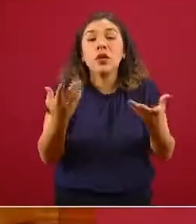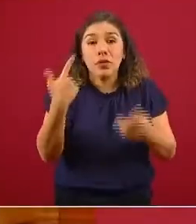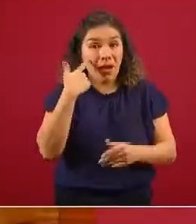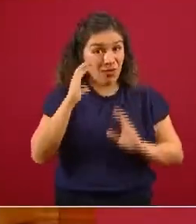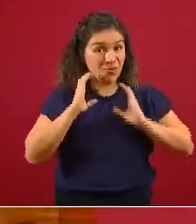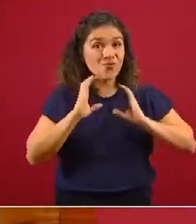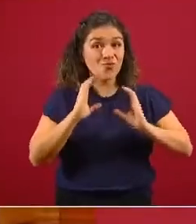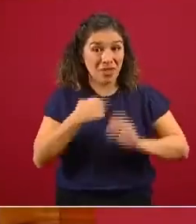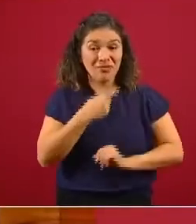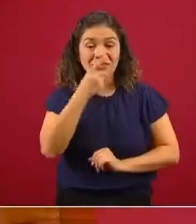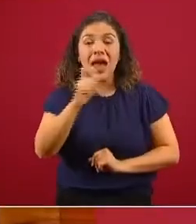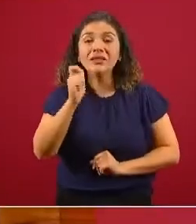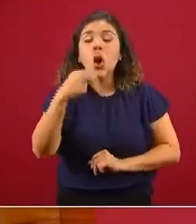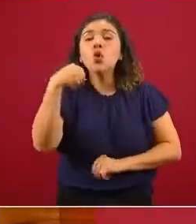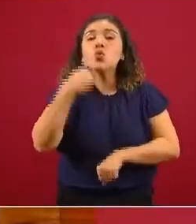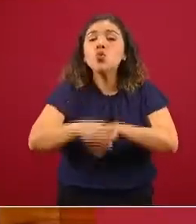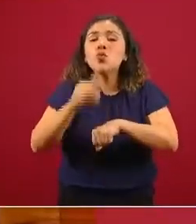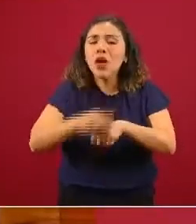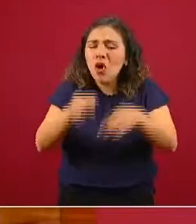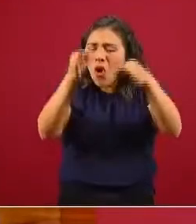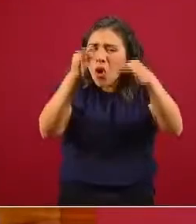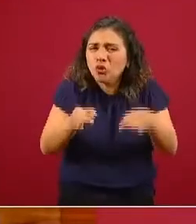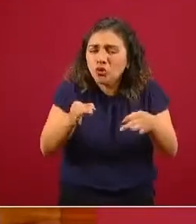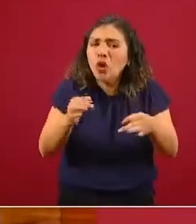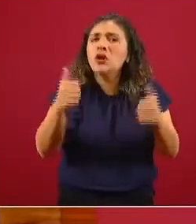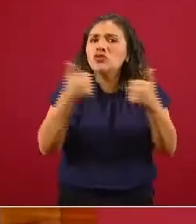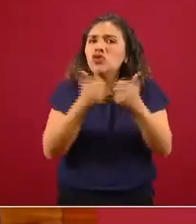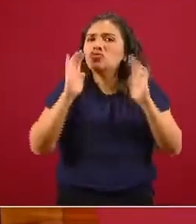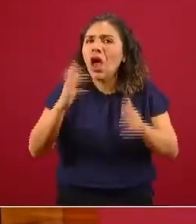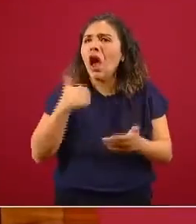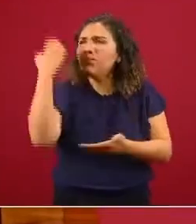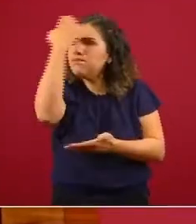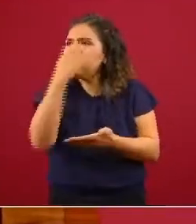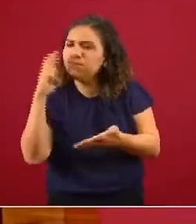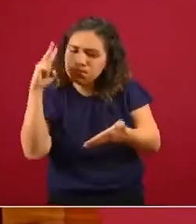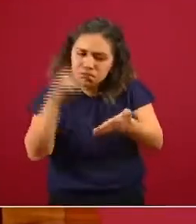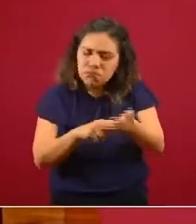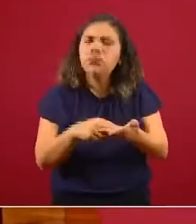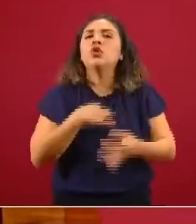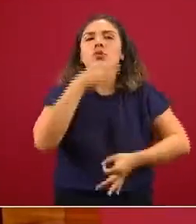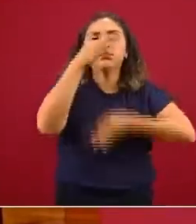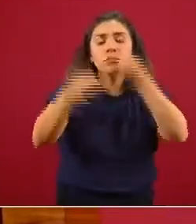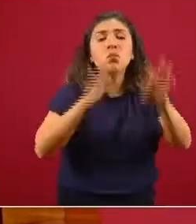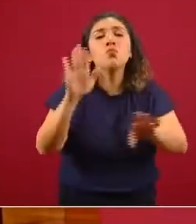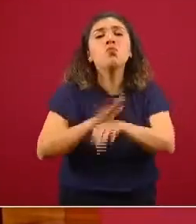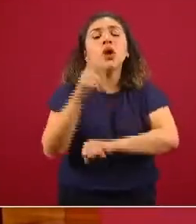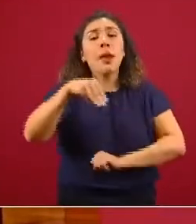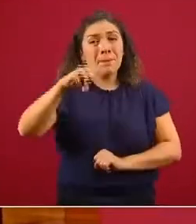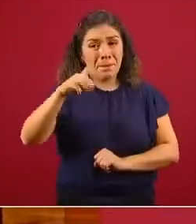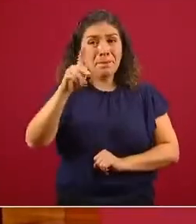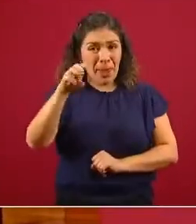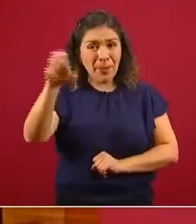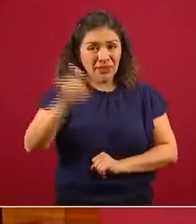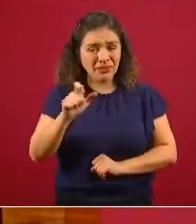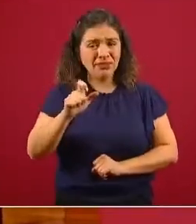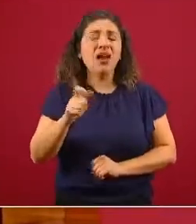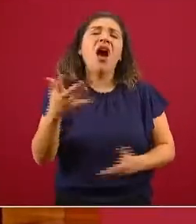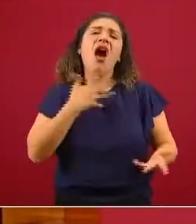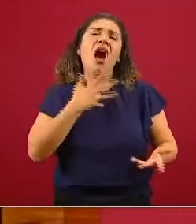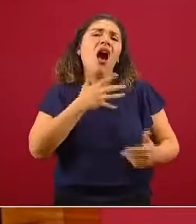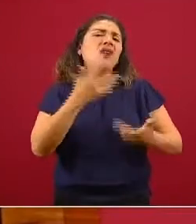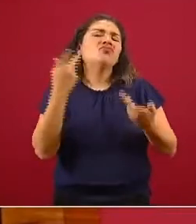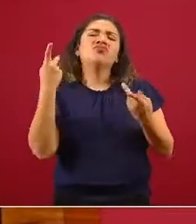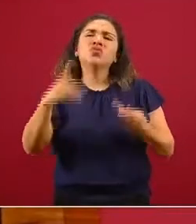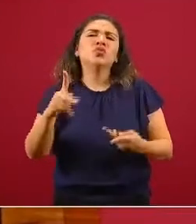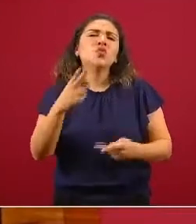que quede claro, son cifras exactas corroborables. ¿Por qué? Pemex tiene una ventaja, y es una